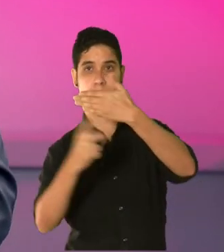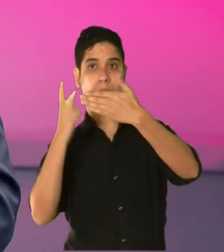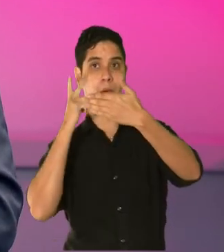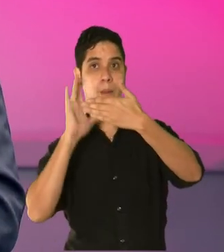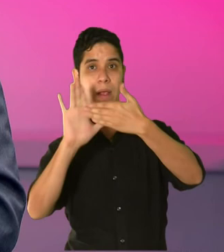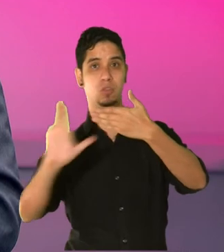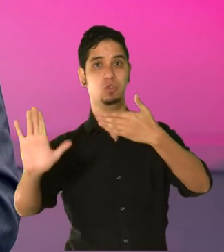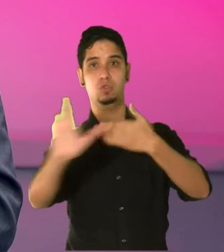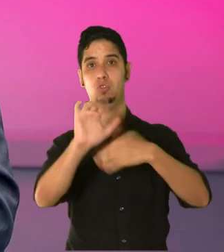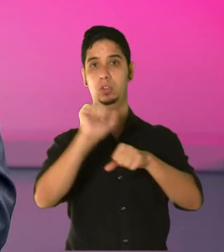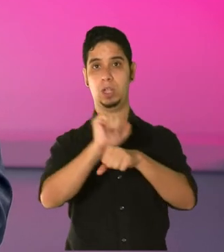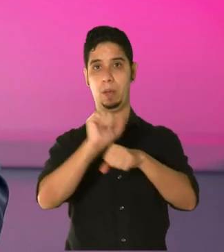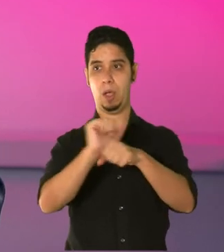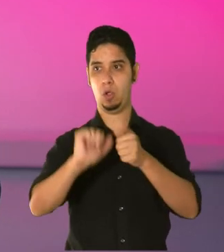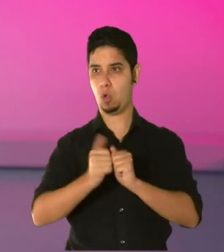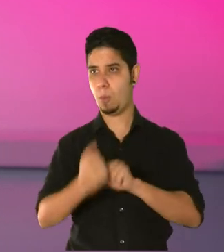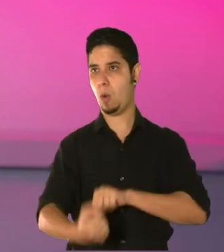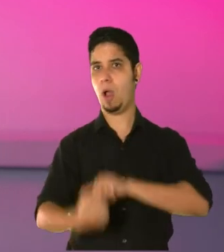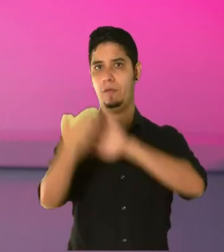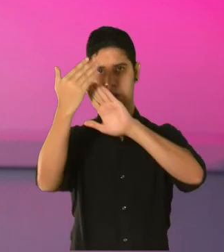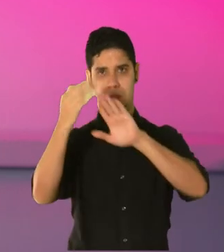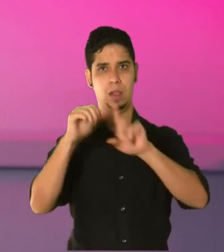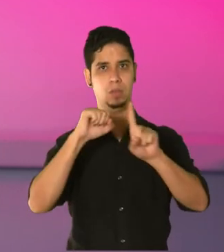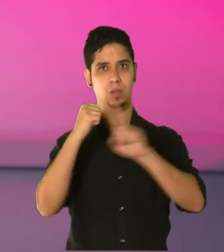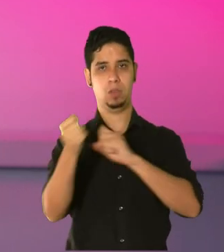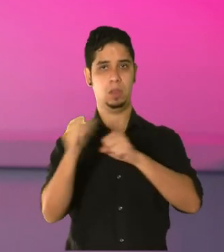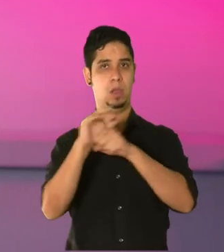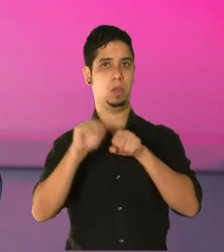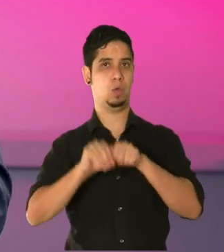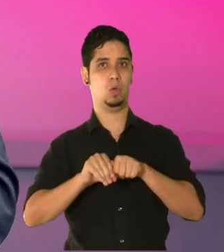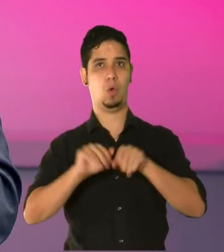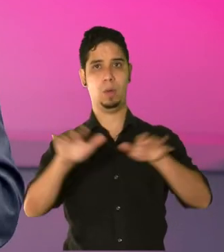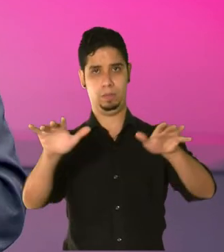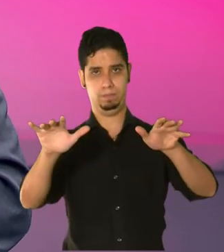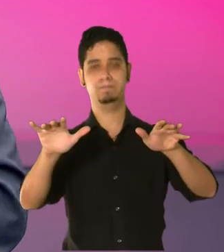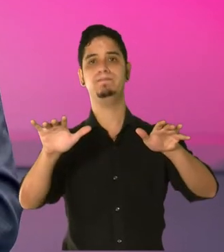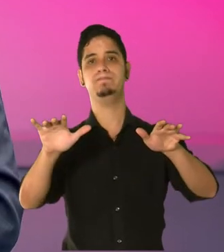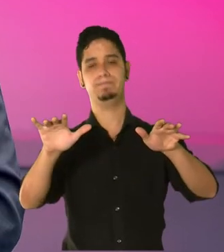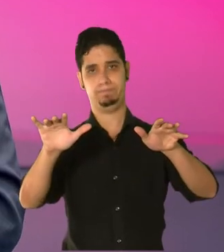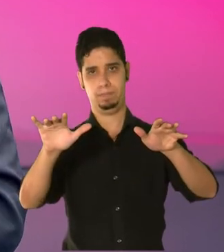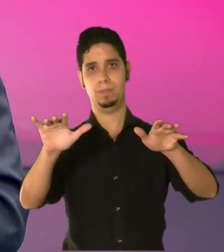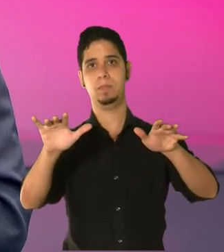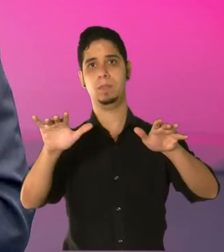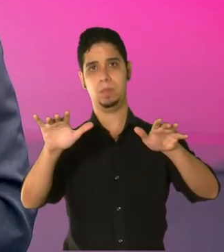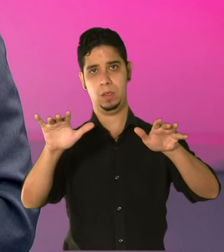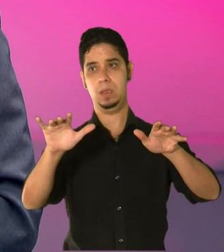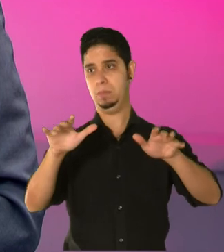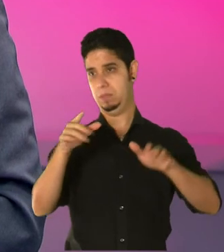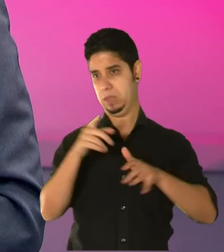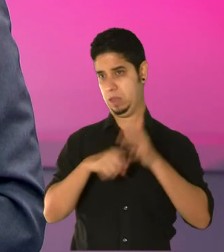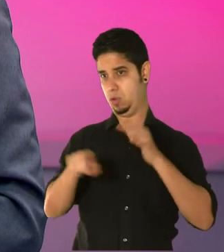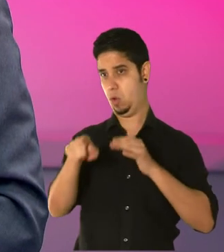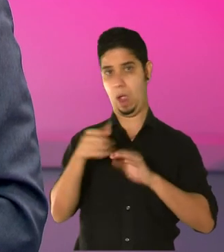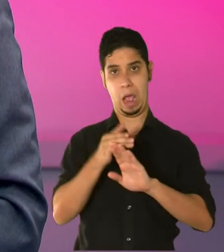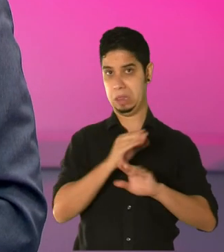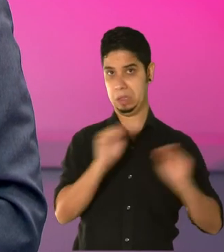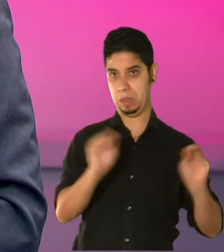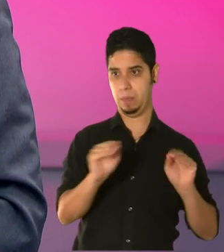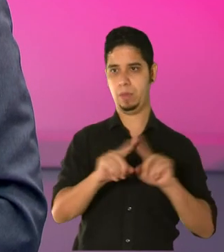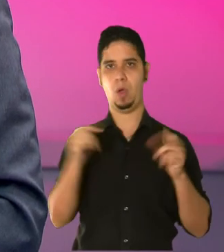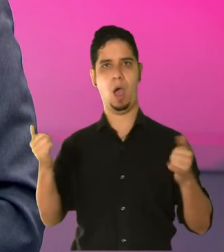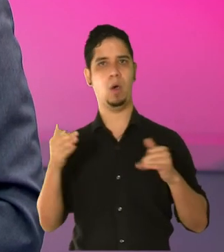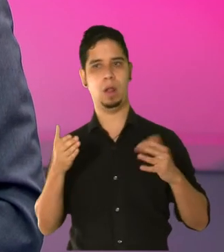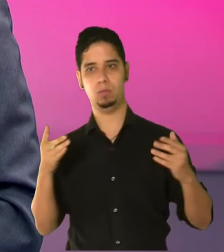para y las diferentes adversidades que específicamente han enfrentado antes y durante la pandemia